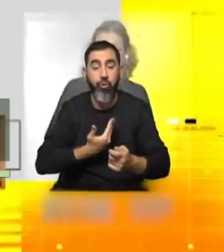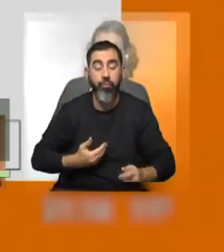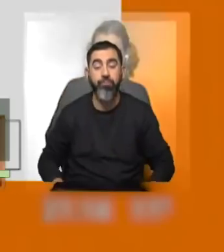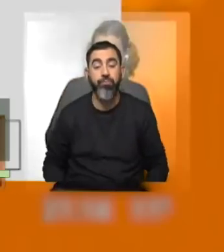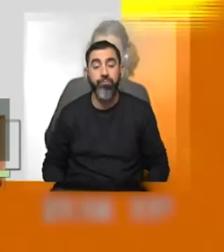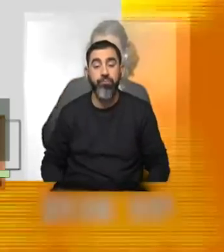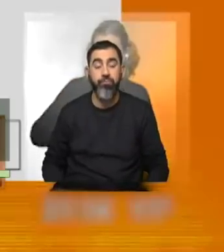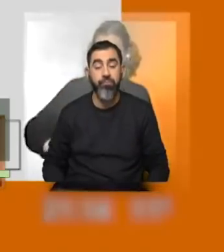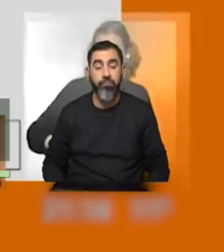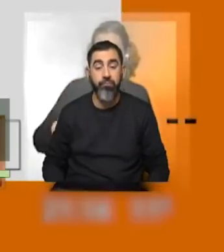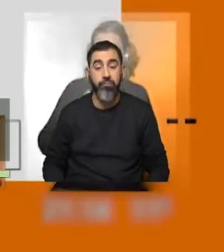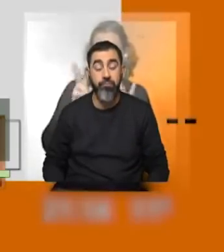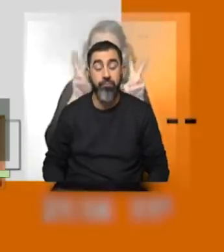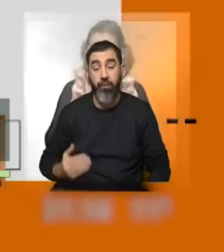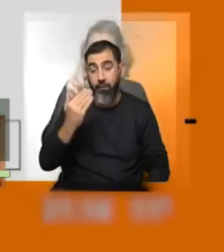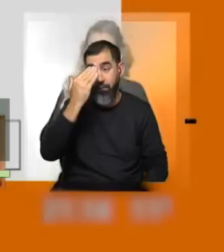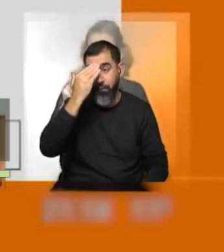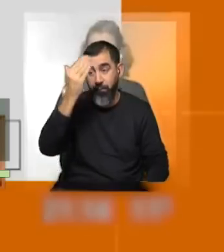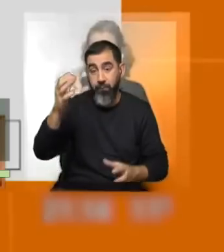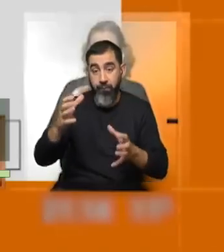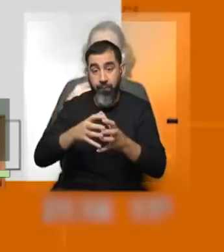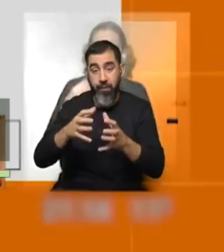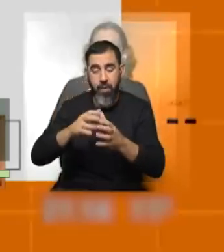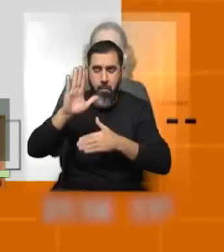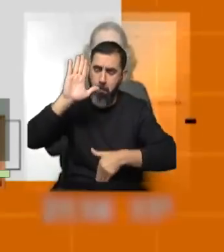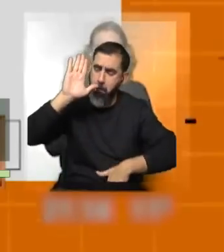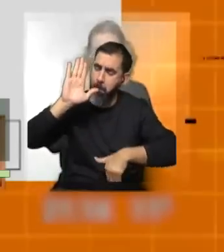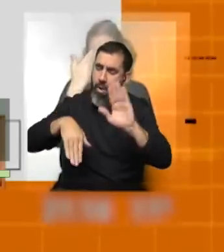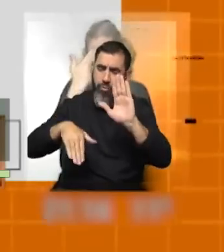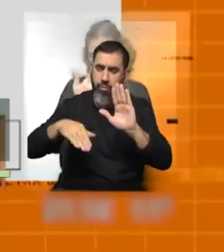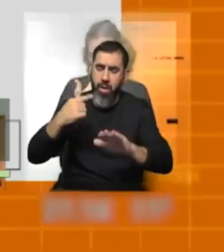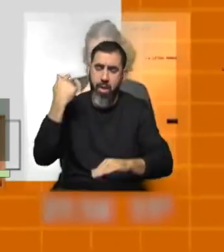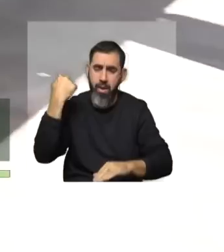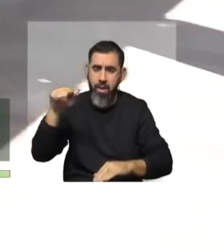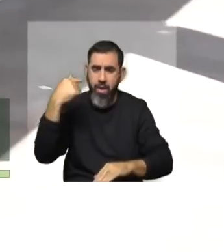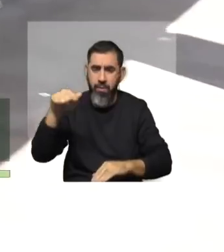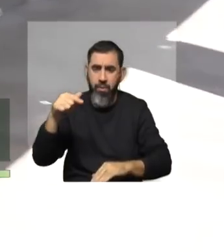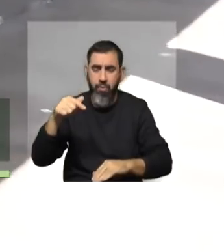ahí lo que ocurre es que mientras los frenteamplistas son abrumadoramente